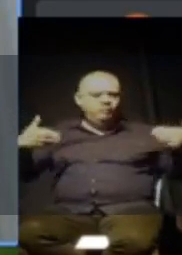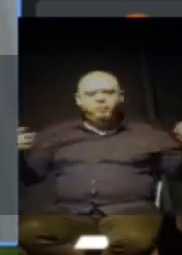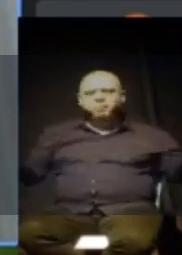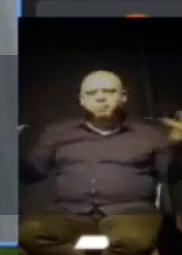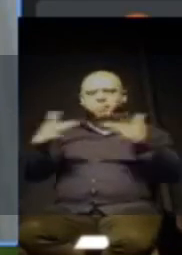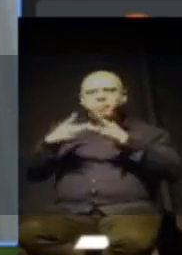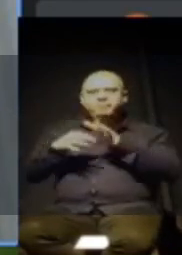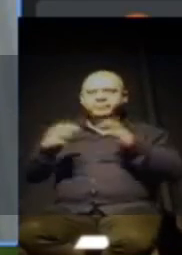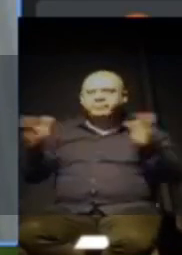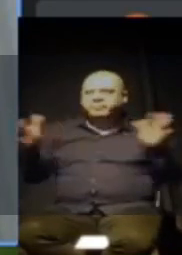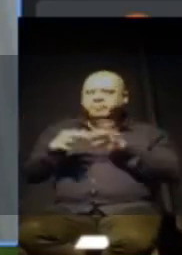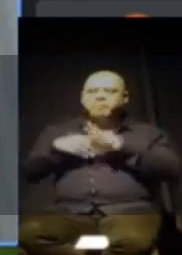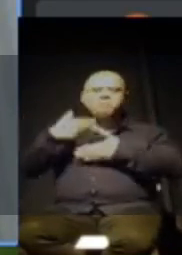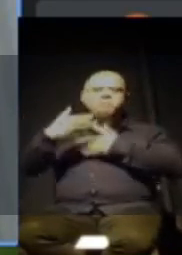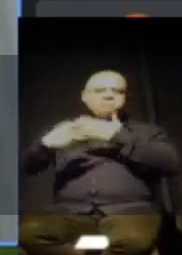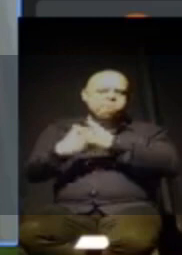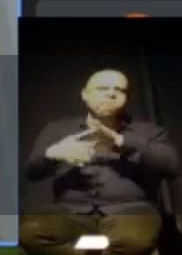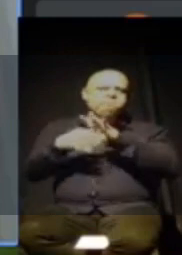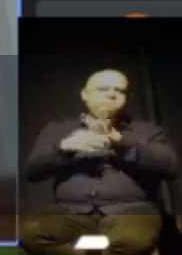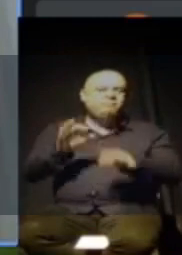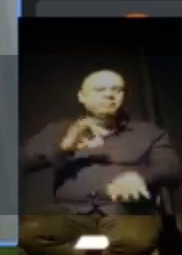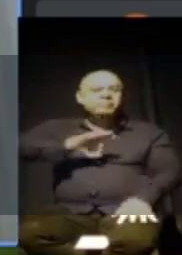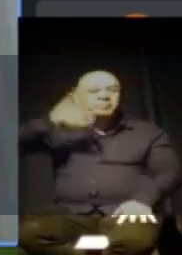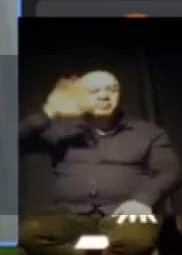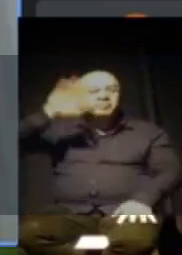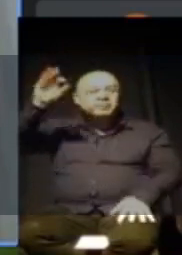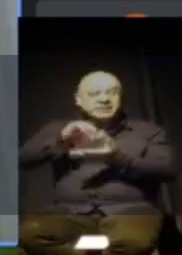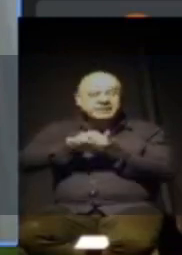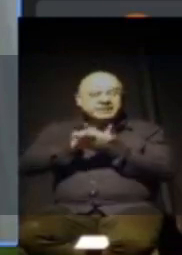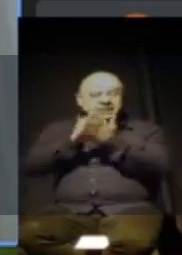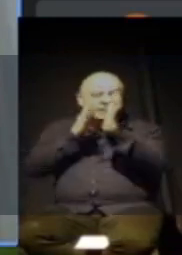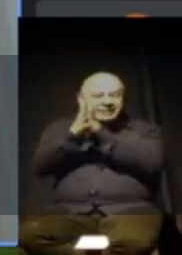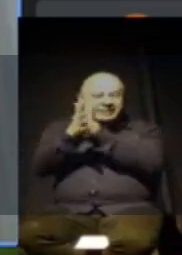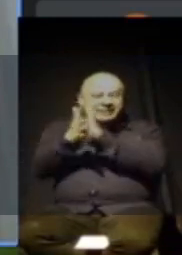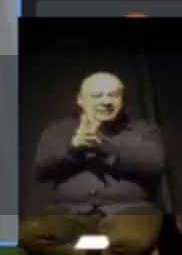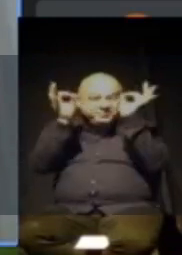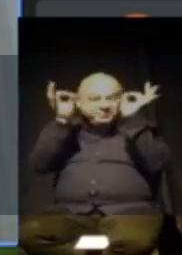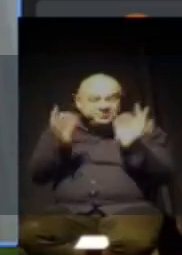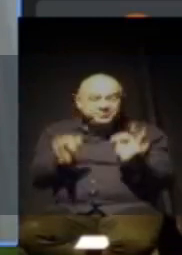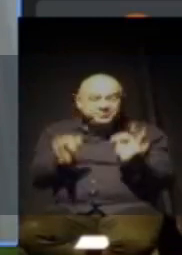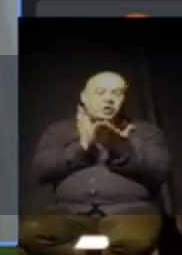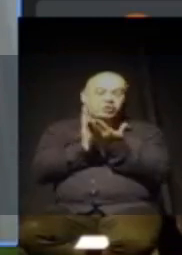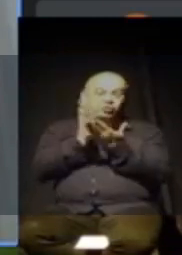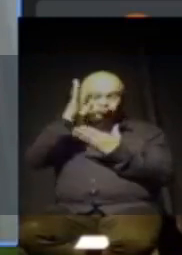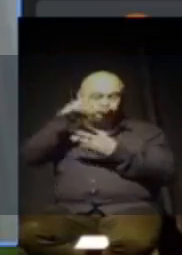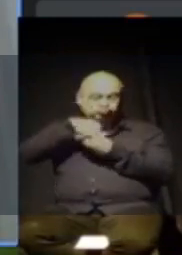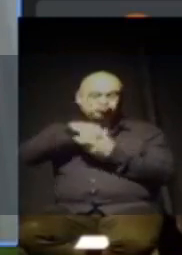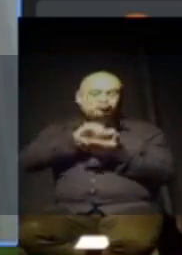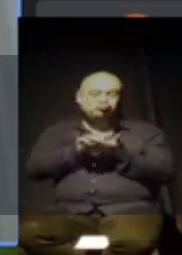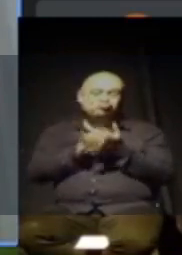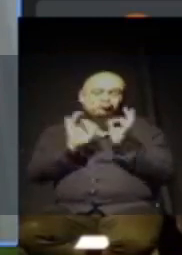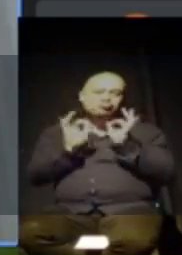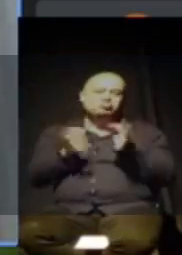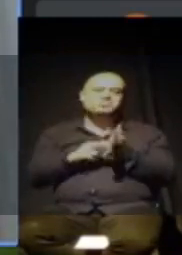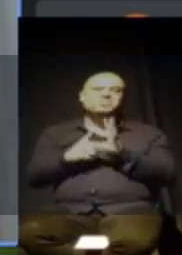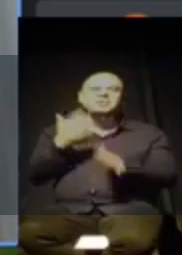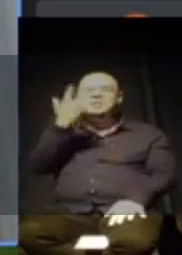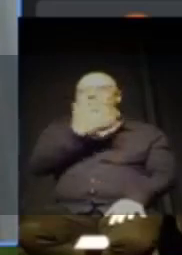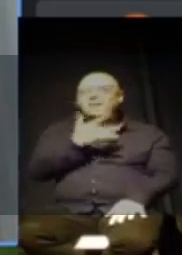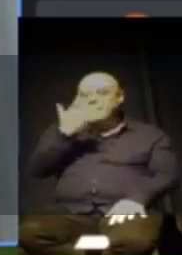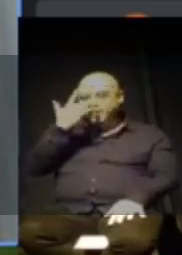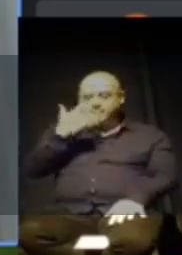un hacia occidente. No obstante, el llamado de la afroeducación es hacia una